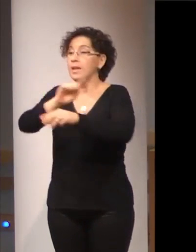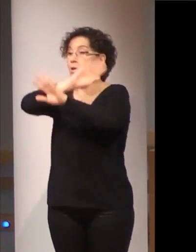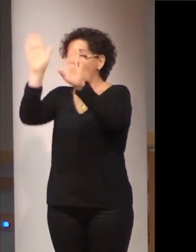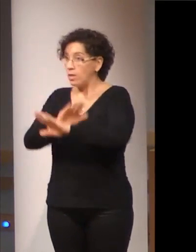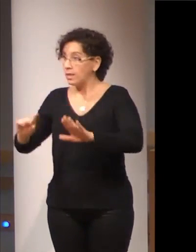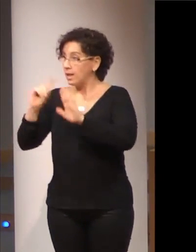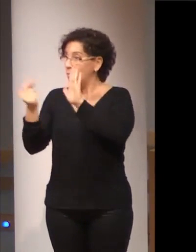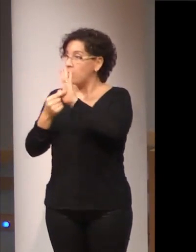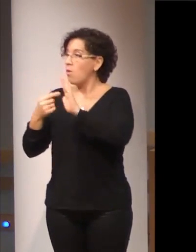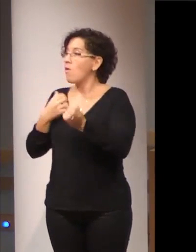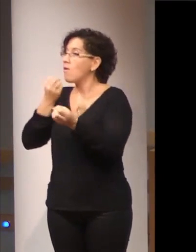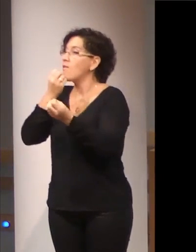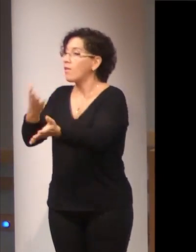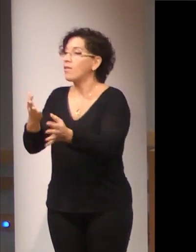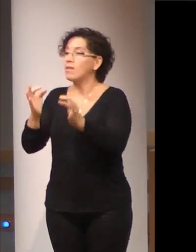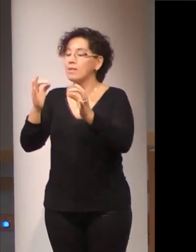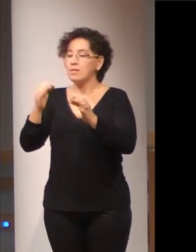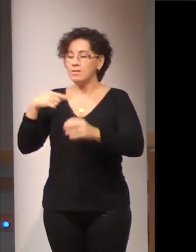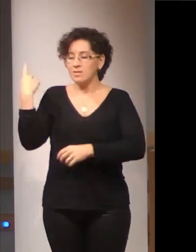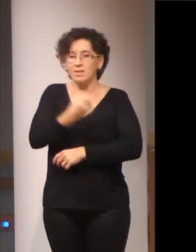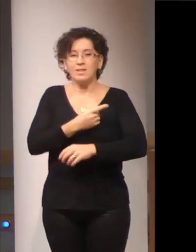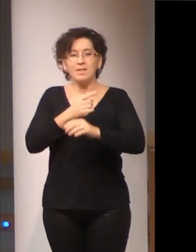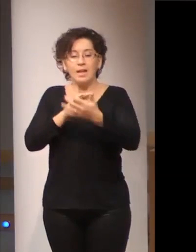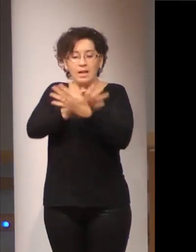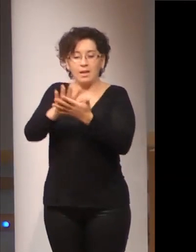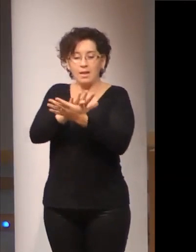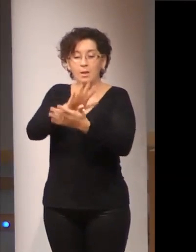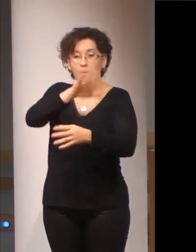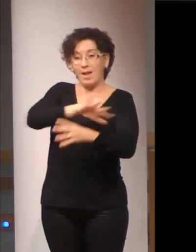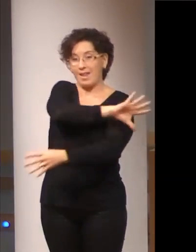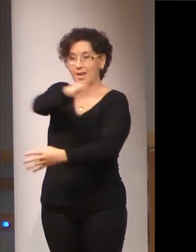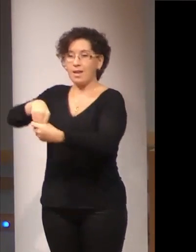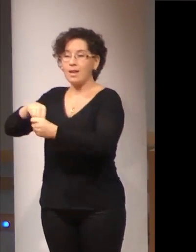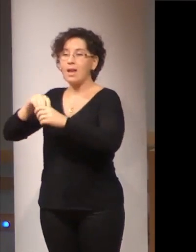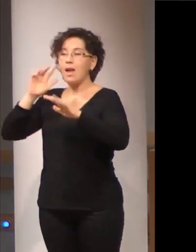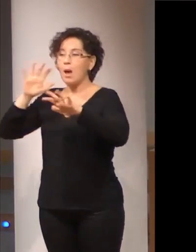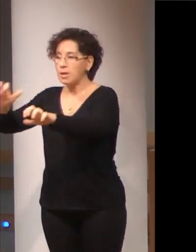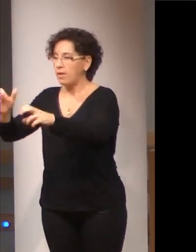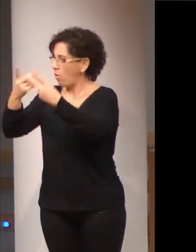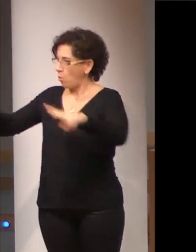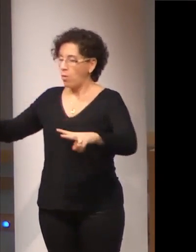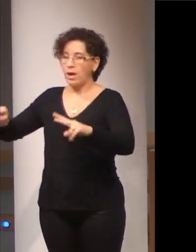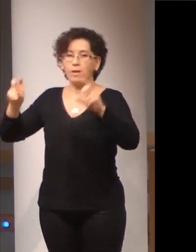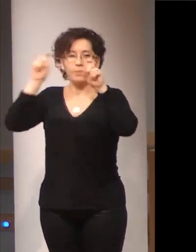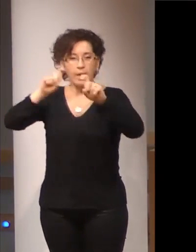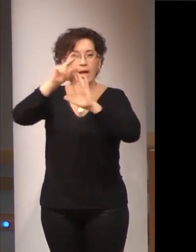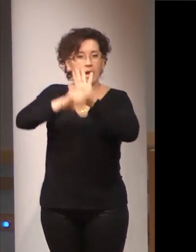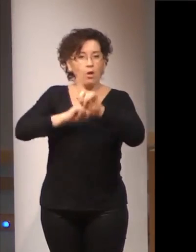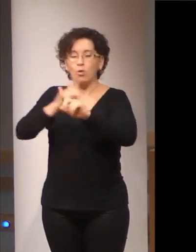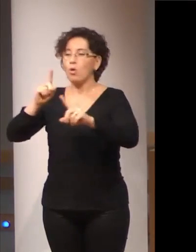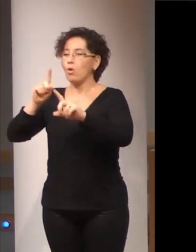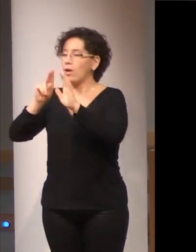hemos hecho en relación con la lengua de signos como objeto de aprendizaje, tanto en enseñanza arreglada como en enseñanza no arreglada.